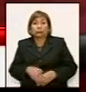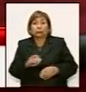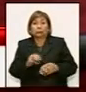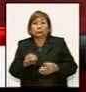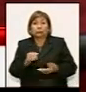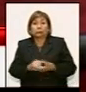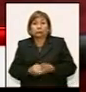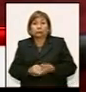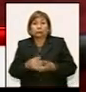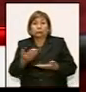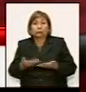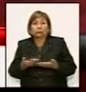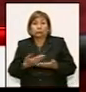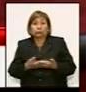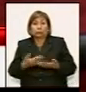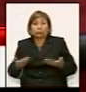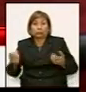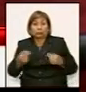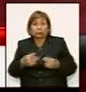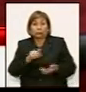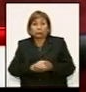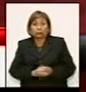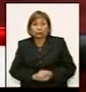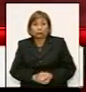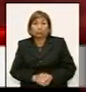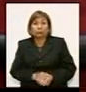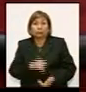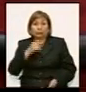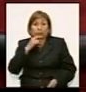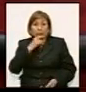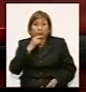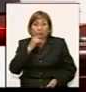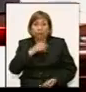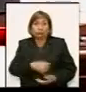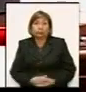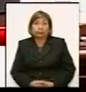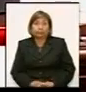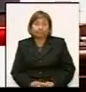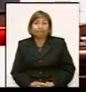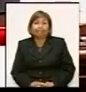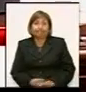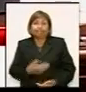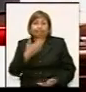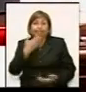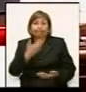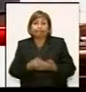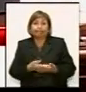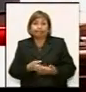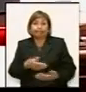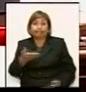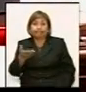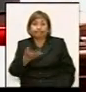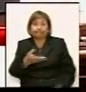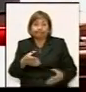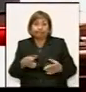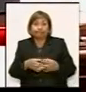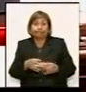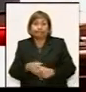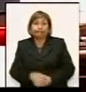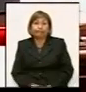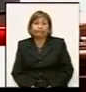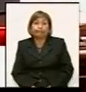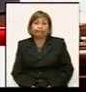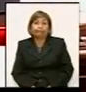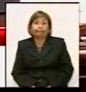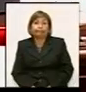que atienden justicia y especialmente para las mujeres. Gracias, Presidenta. Muchas gracias, señora congresista. Como el dictamen ha sido aprobado